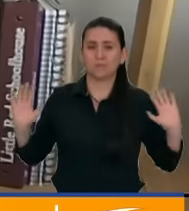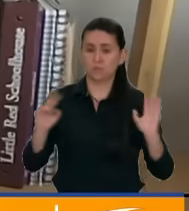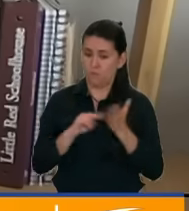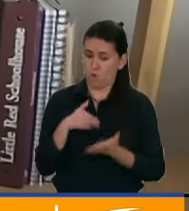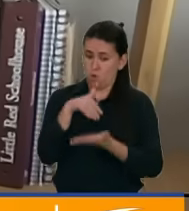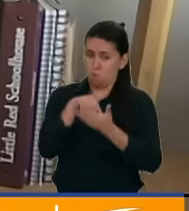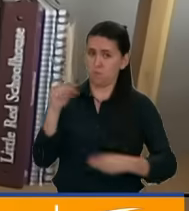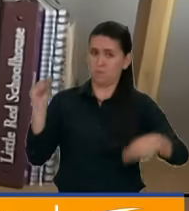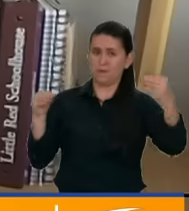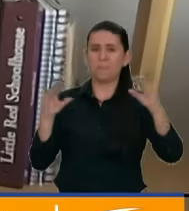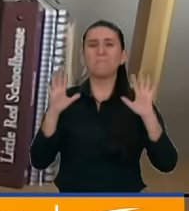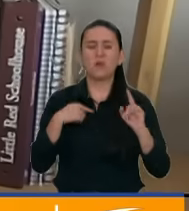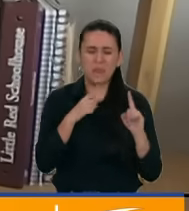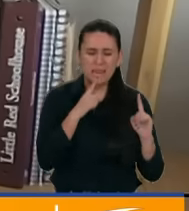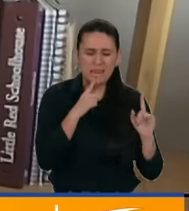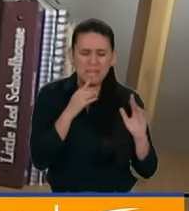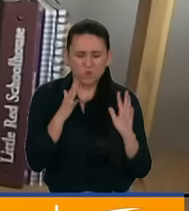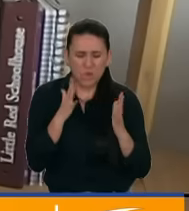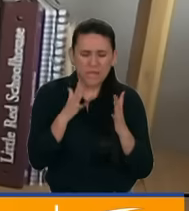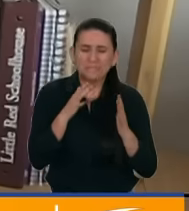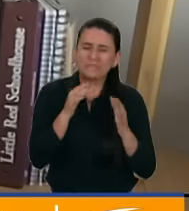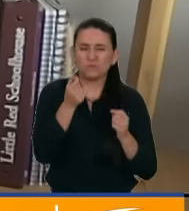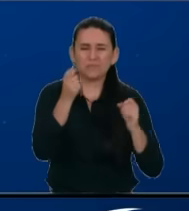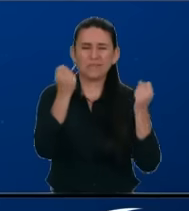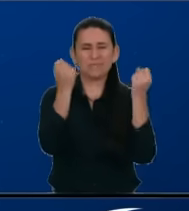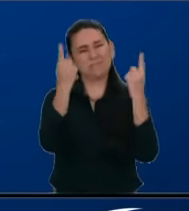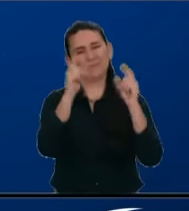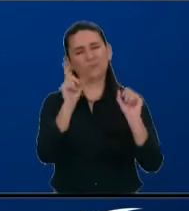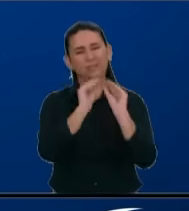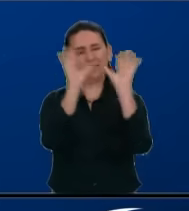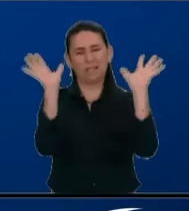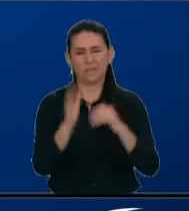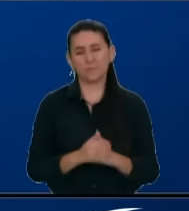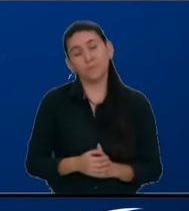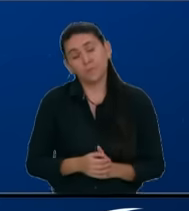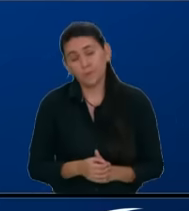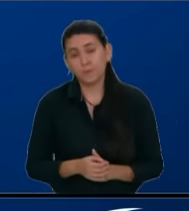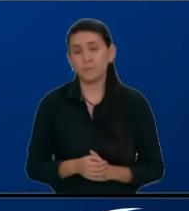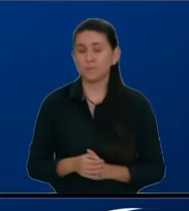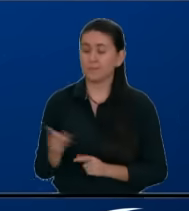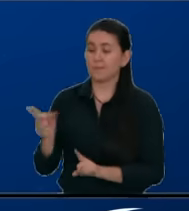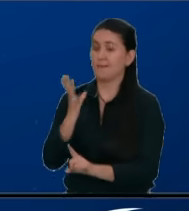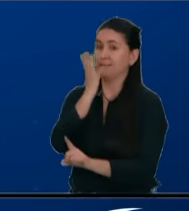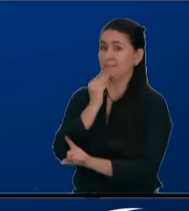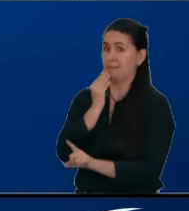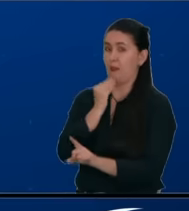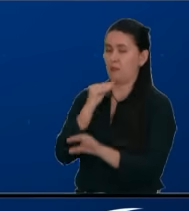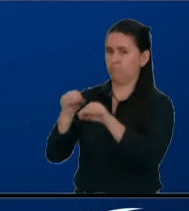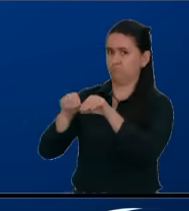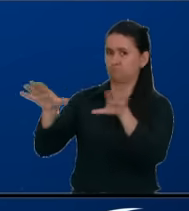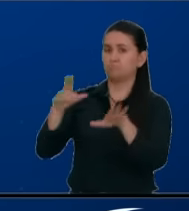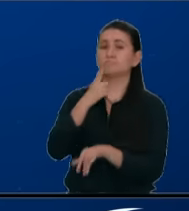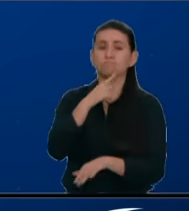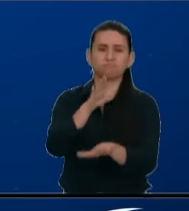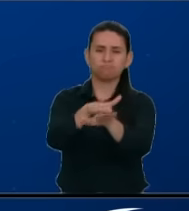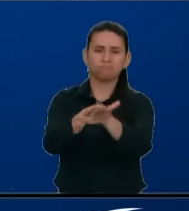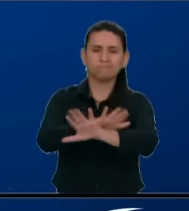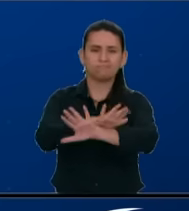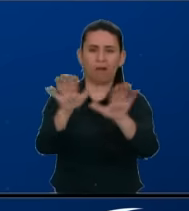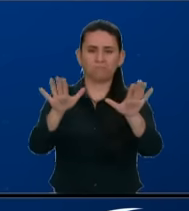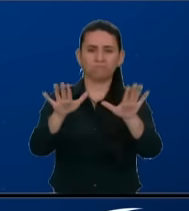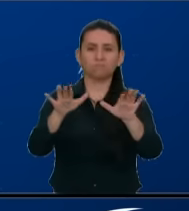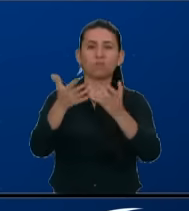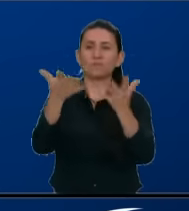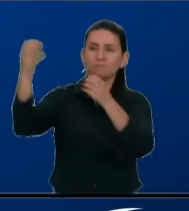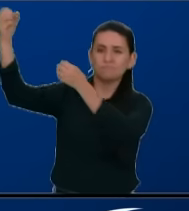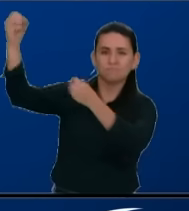pero parece que le ha costado mucho entenderlo. Sí, el primer anuncio que ha hecho Israel es la suspensión de las exportaciones de